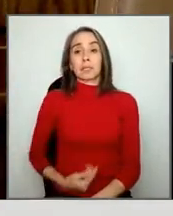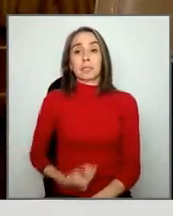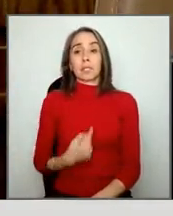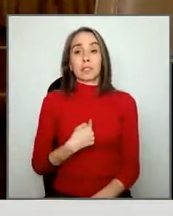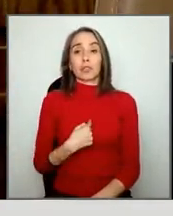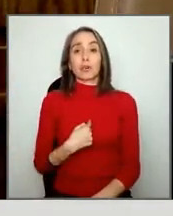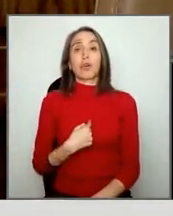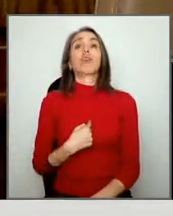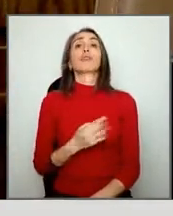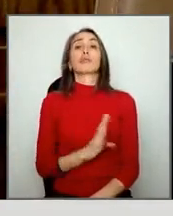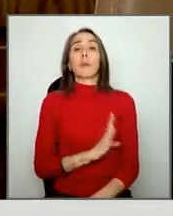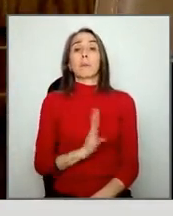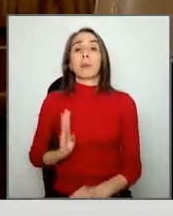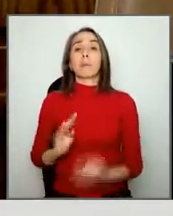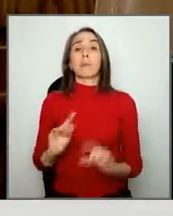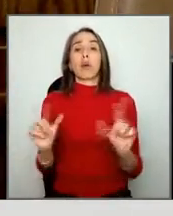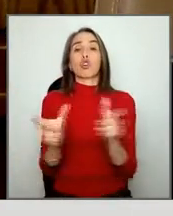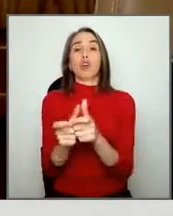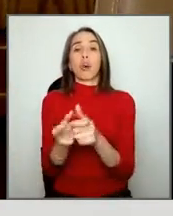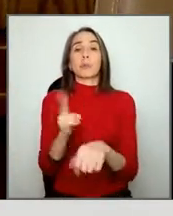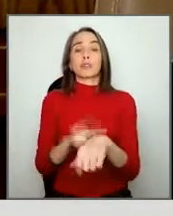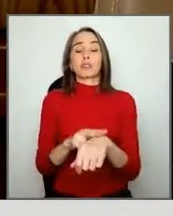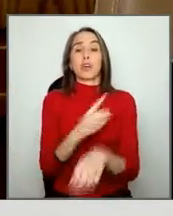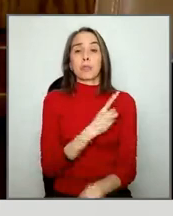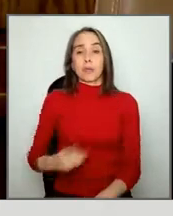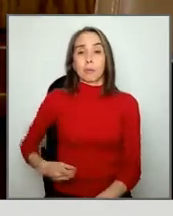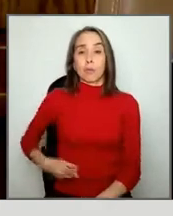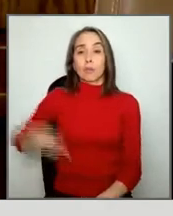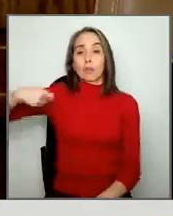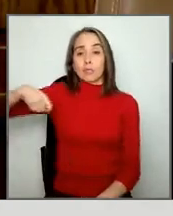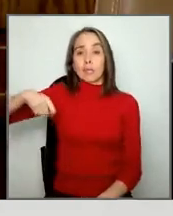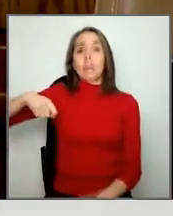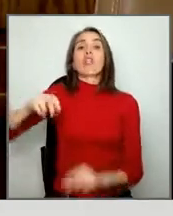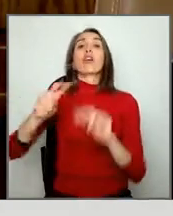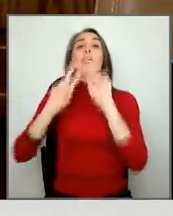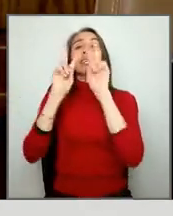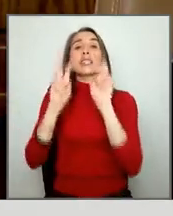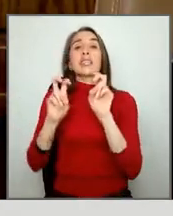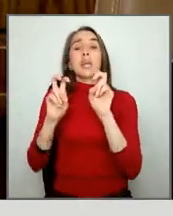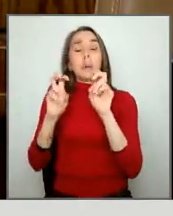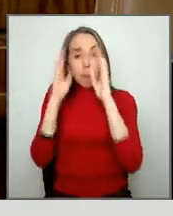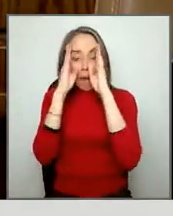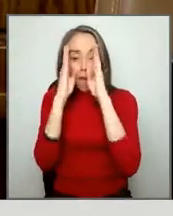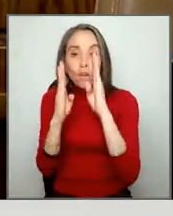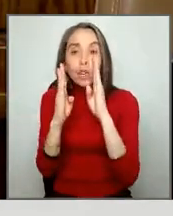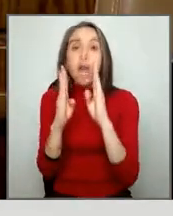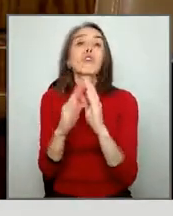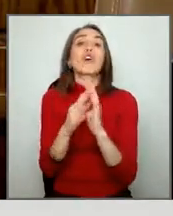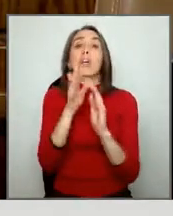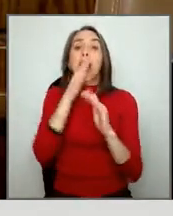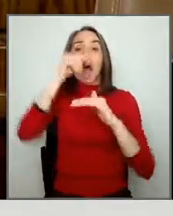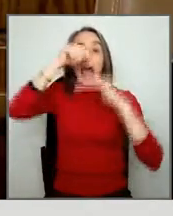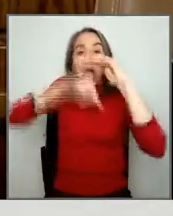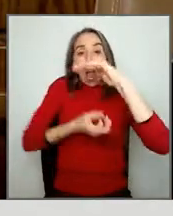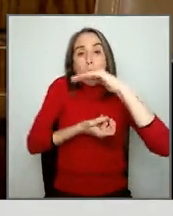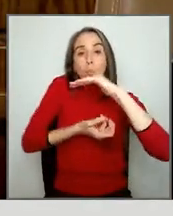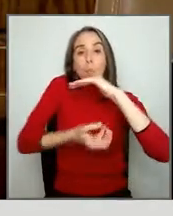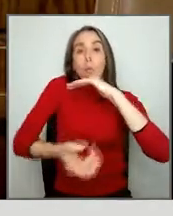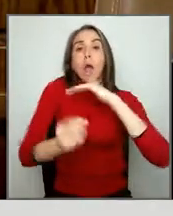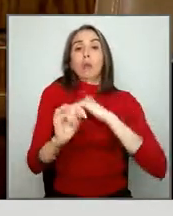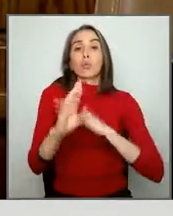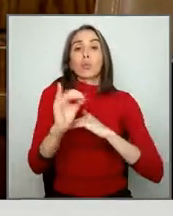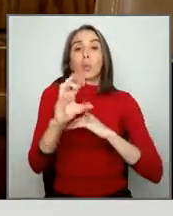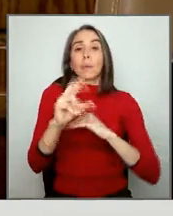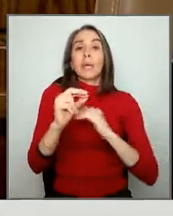que tiene que ver con las tumberas y el pompón lograr una adecuada reutilización de aguas grises para el sector